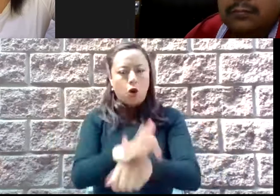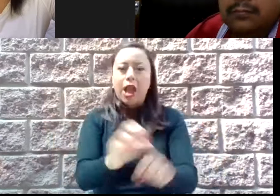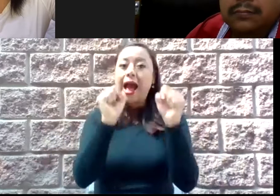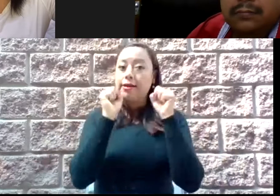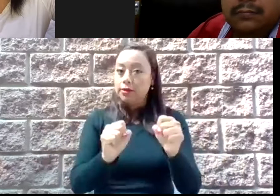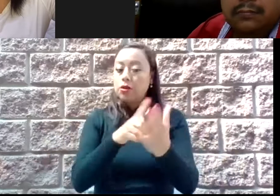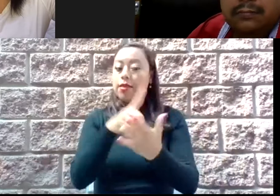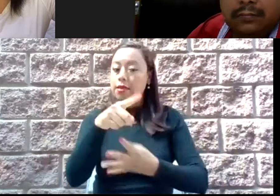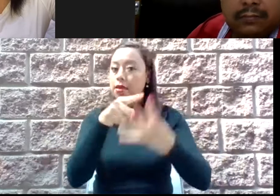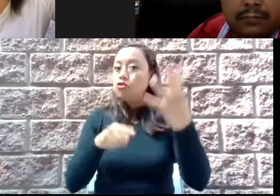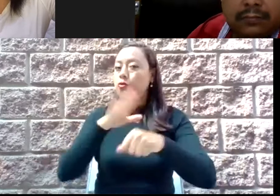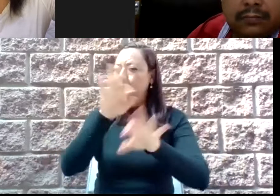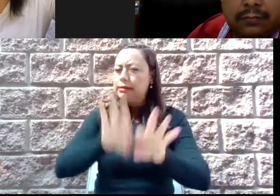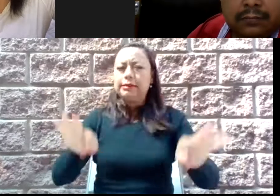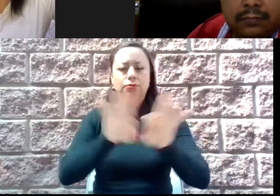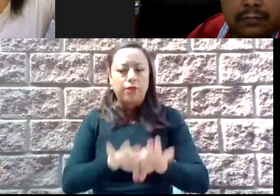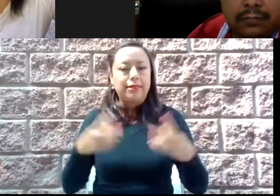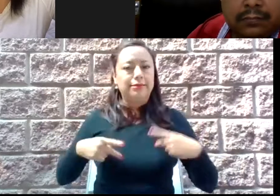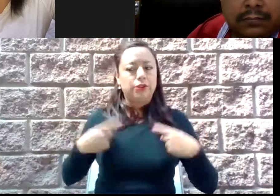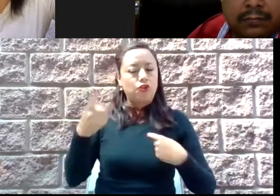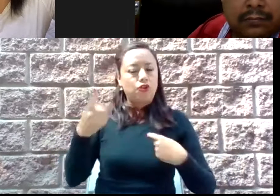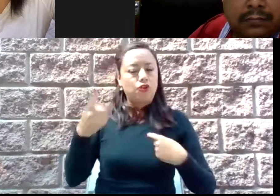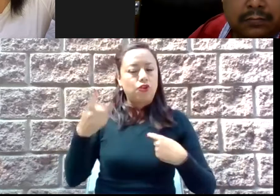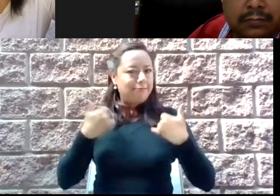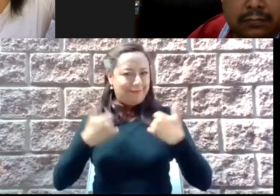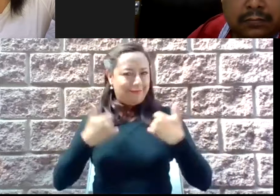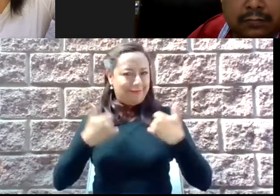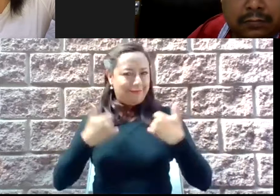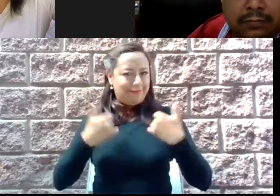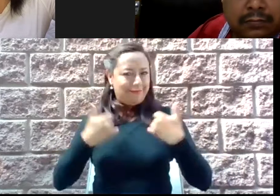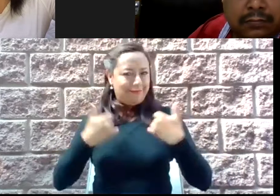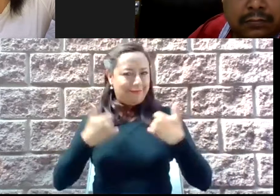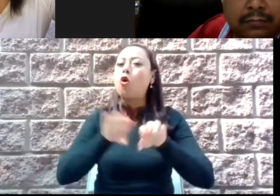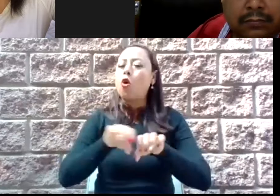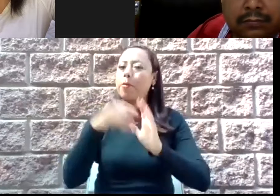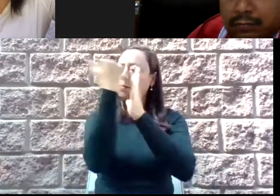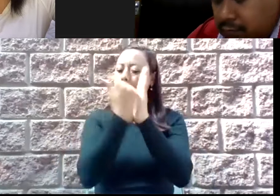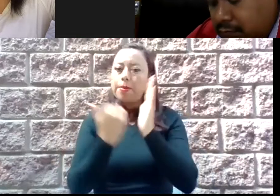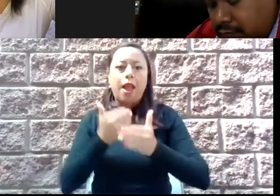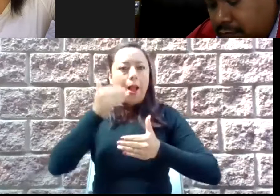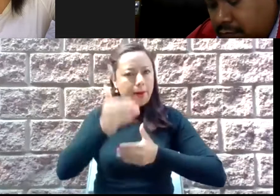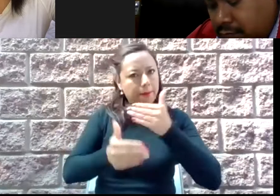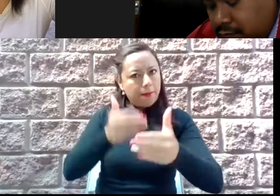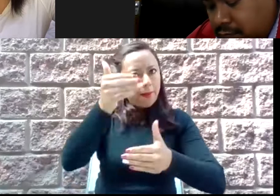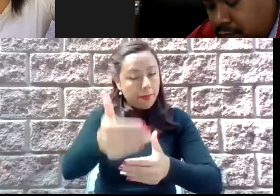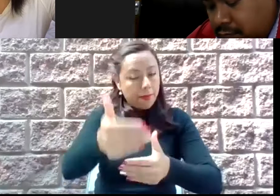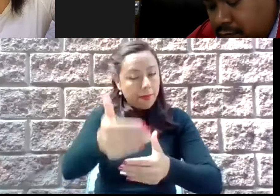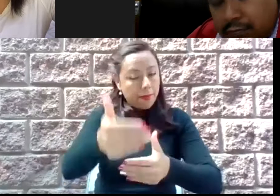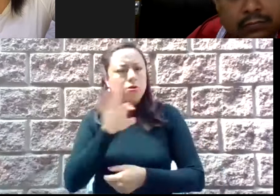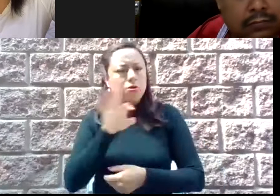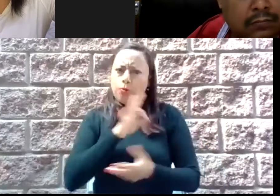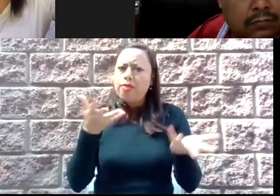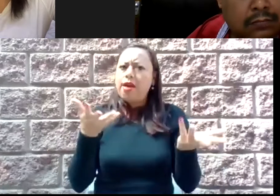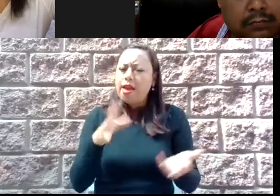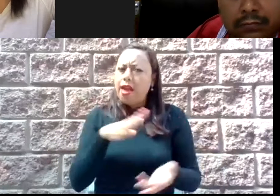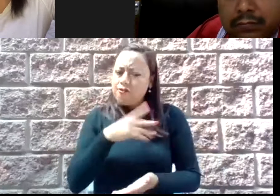fundamentales de las personas jóvenes, bajo el principio constitucional de progresividad, de tal suerte que resulte una ley más garantista